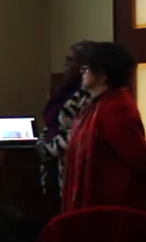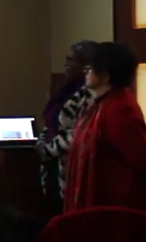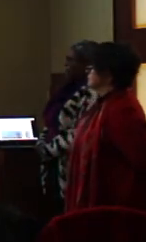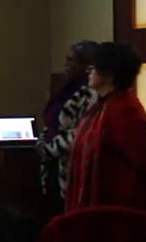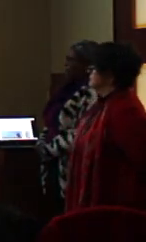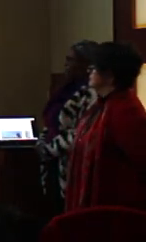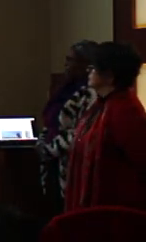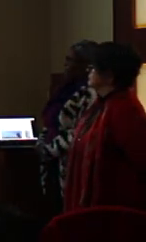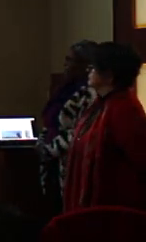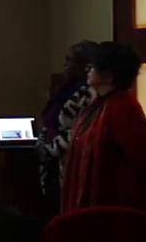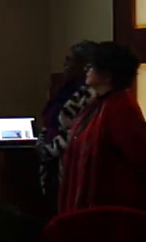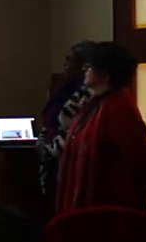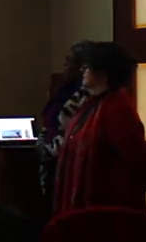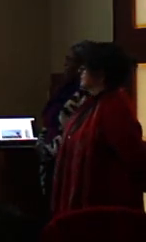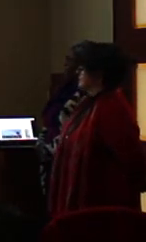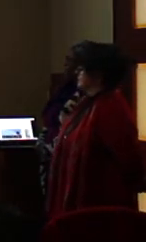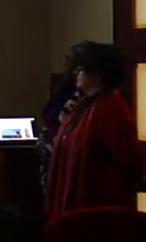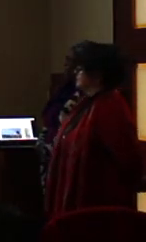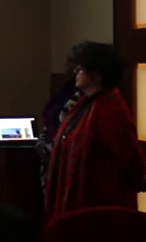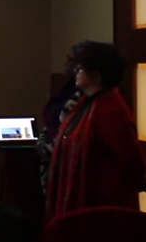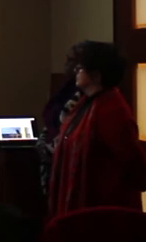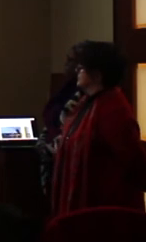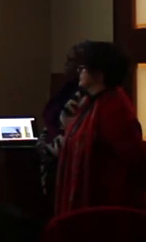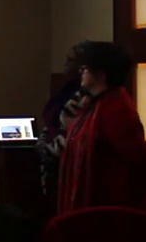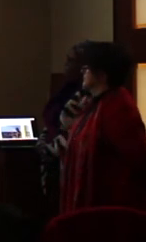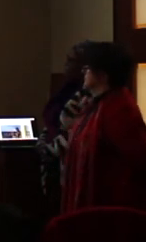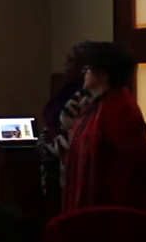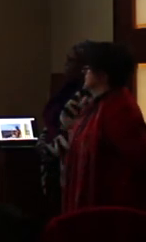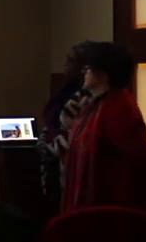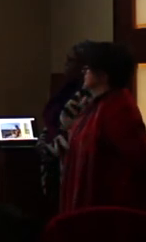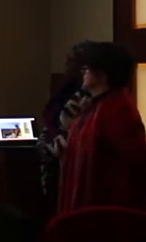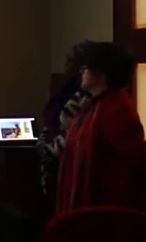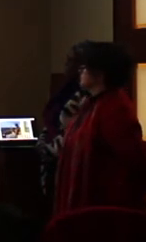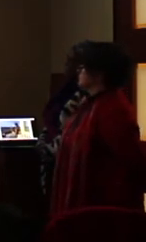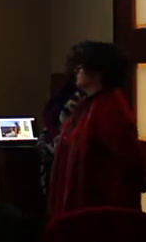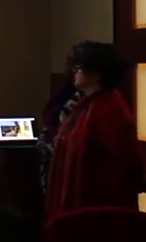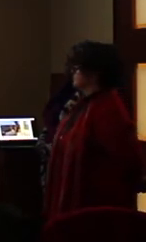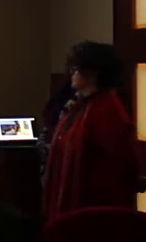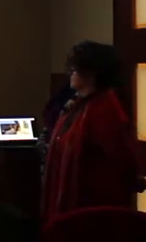contrarrevolucionario, opositor, malagradecido, para la revolución.